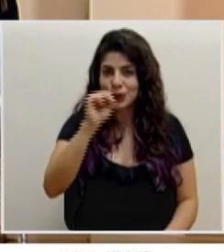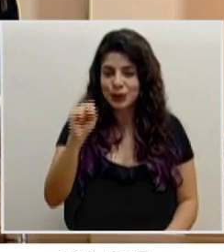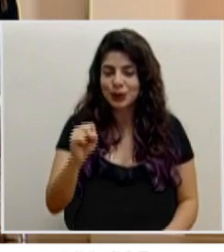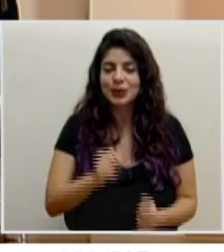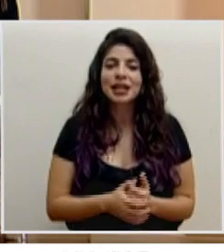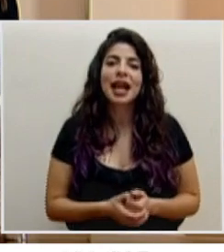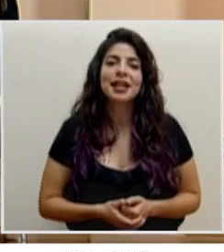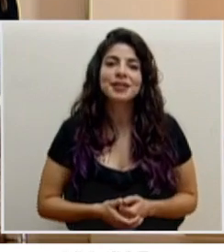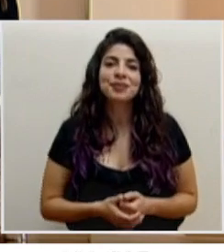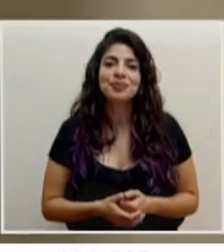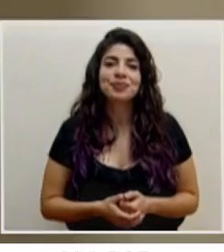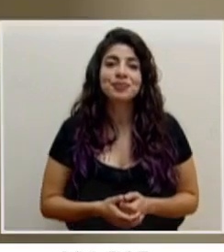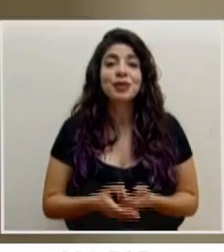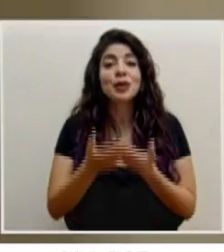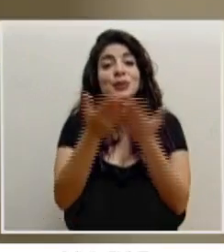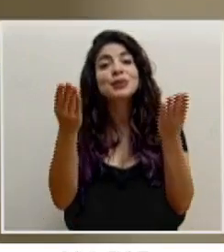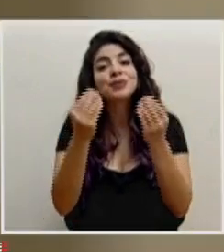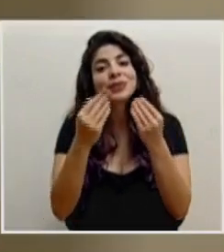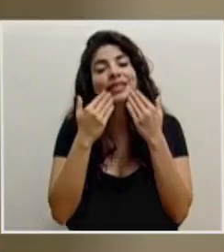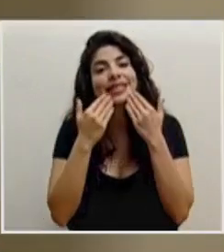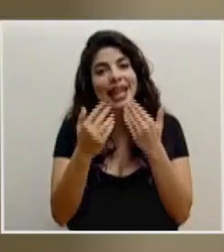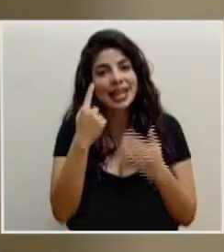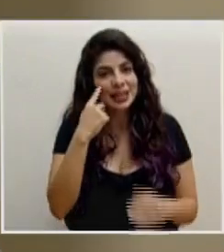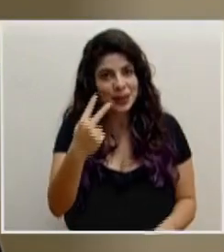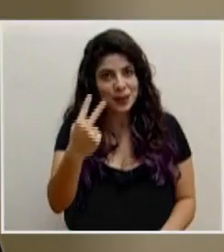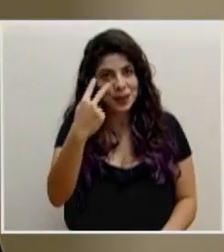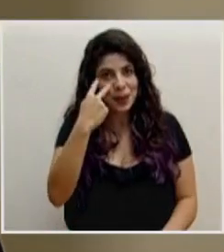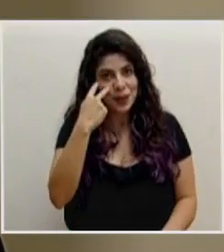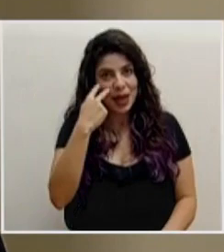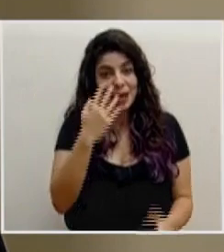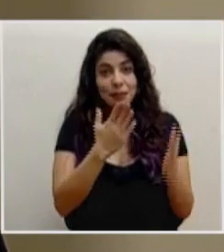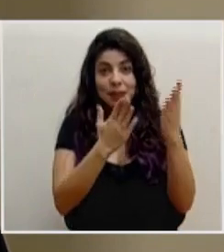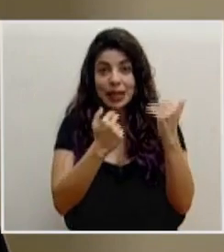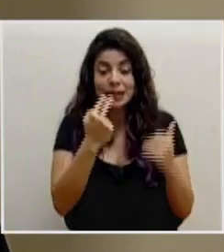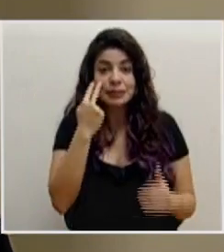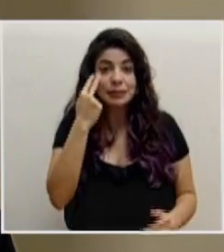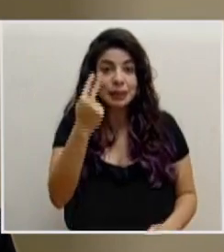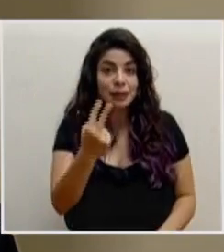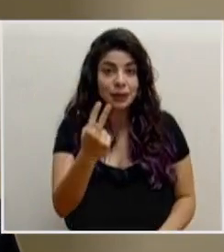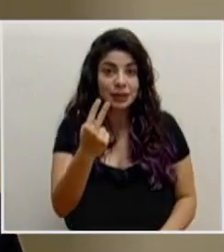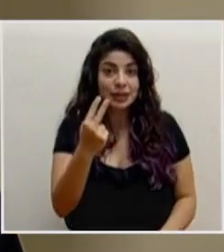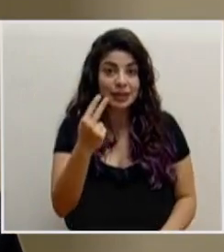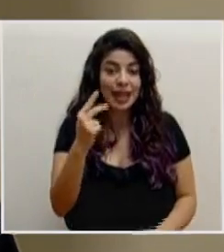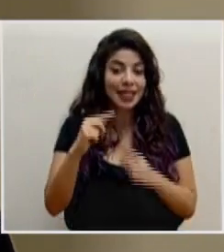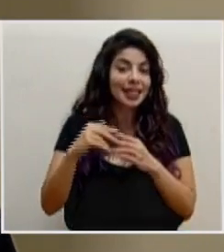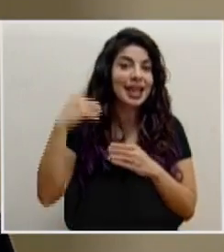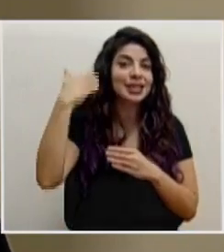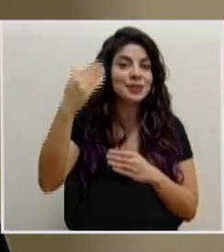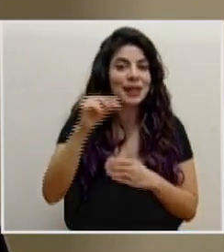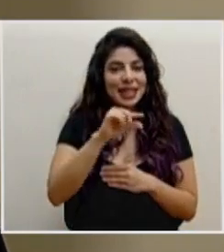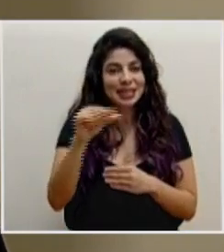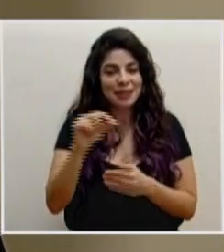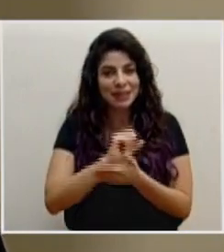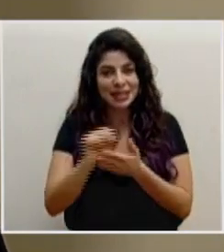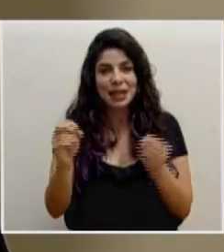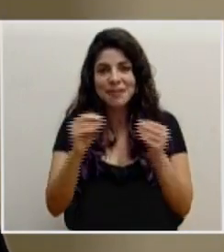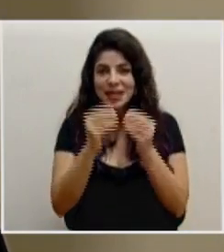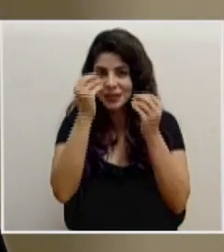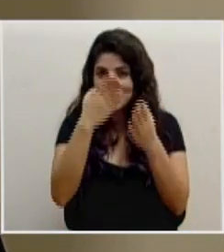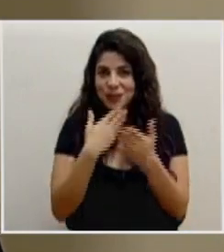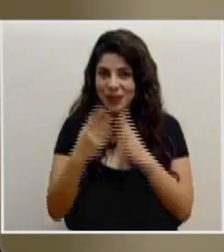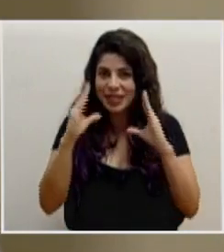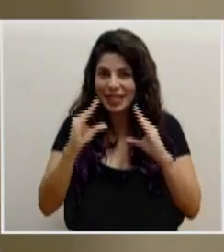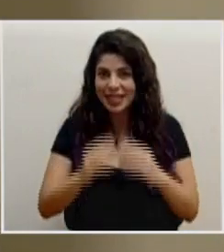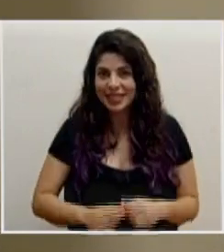de Seguro Social. A ustedes muchas gracias por su sintonía. Los esperamos después de Semana Santa con más información. Muy